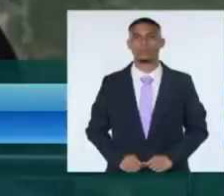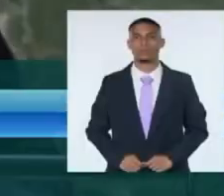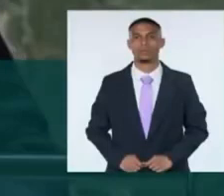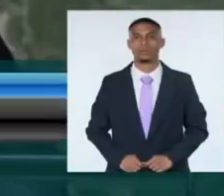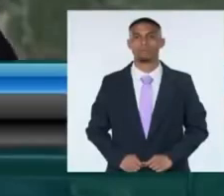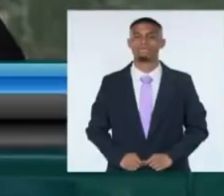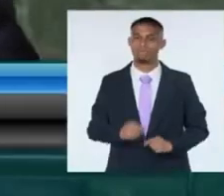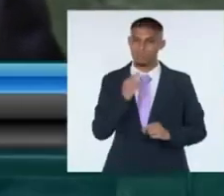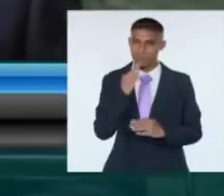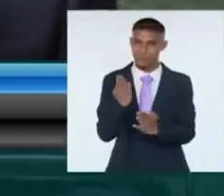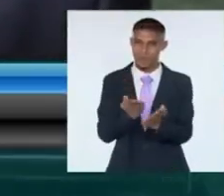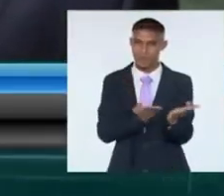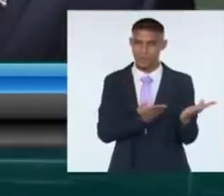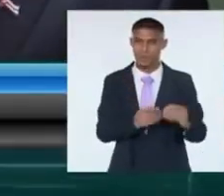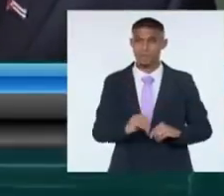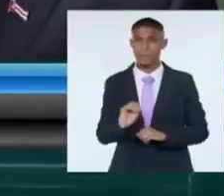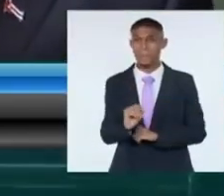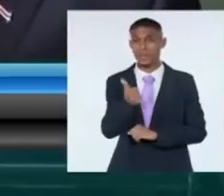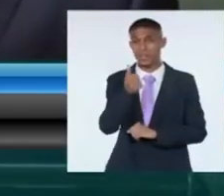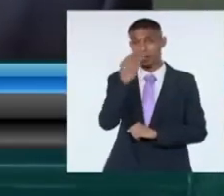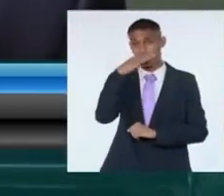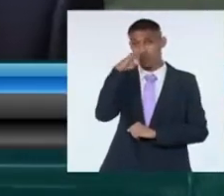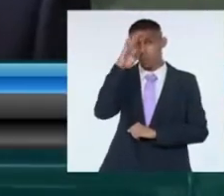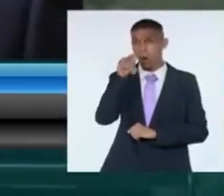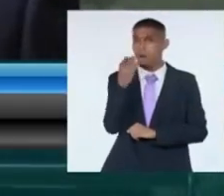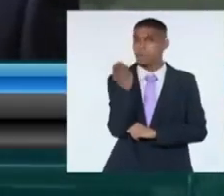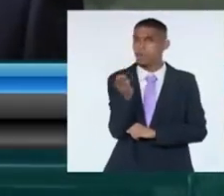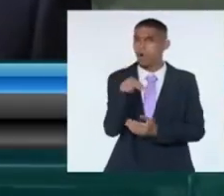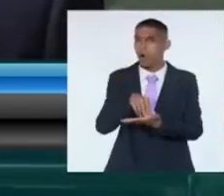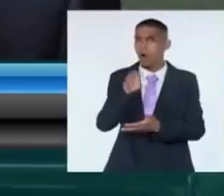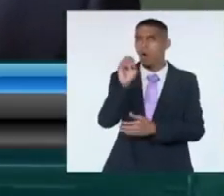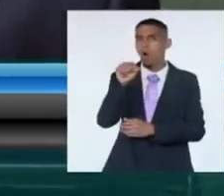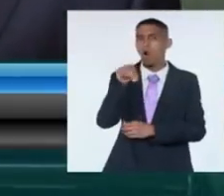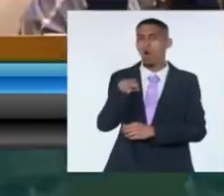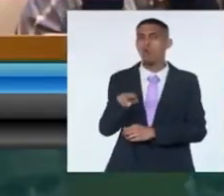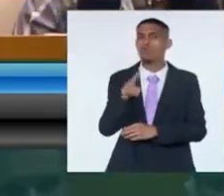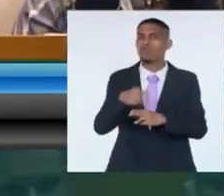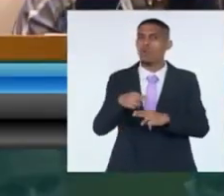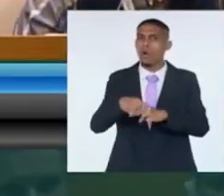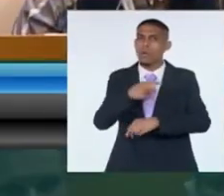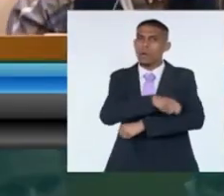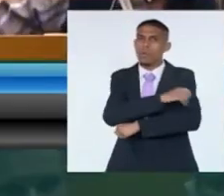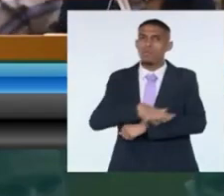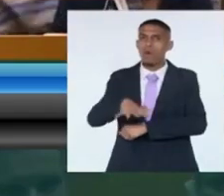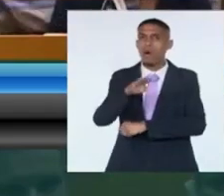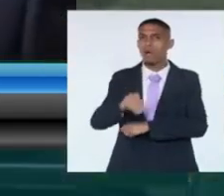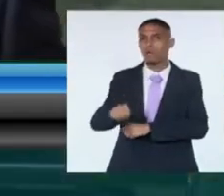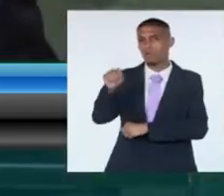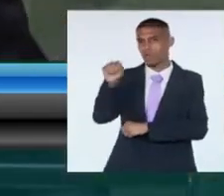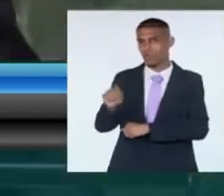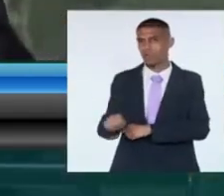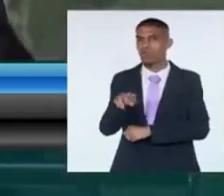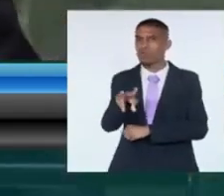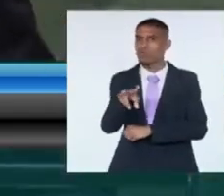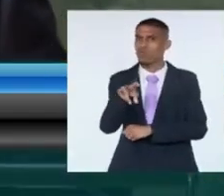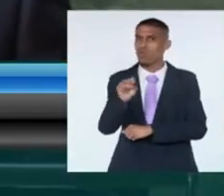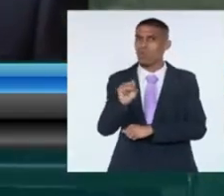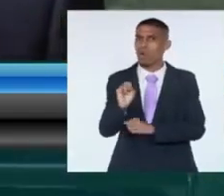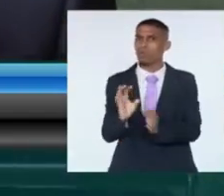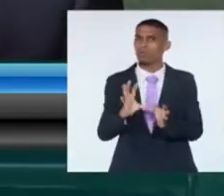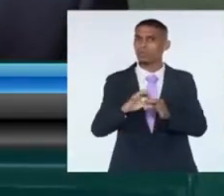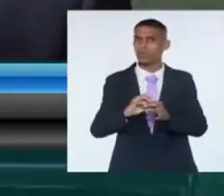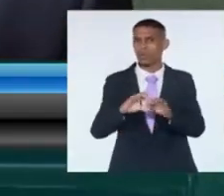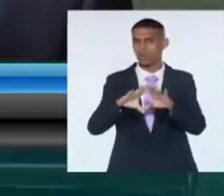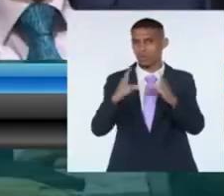le damos la bienvenida el presidente cubano pidió en la asamblea general de la ONU en nombre de los pueblos del sur un nuevo y más justo contrato global